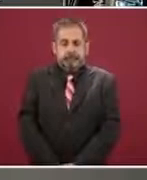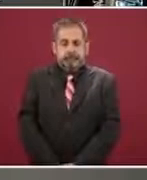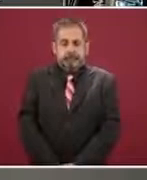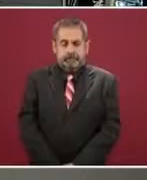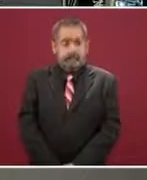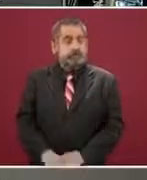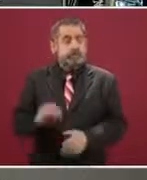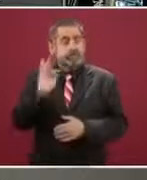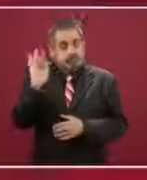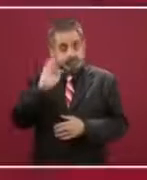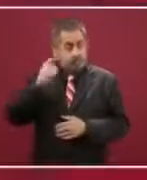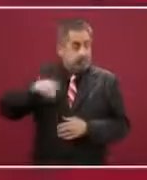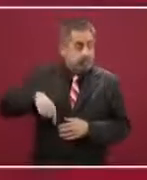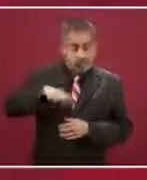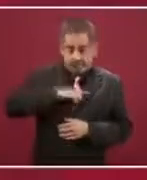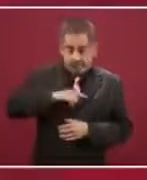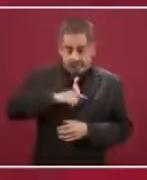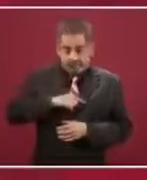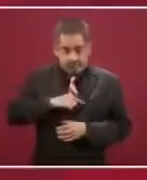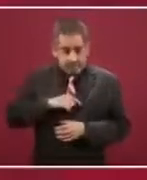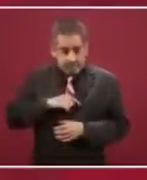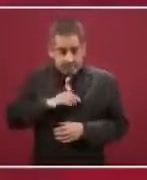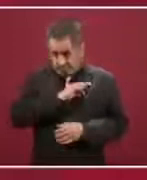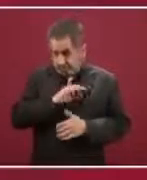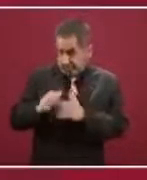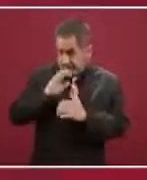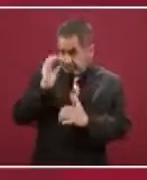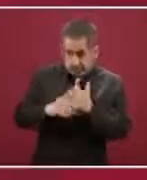Si íbamos a poder terminar con esta obra